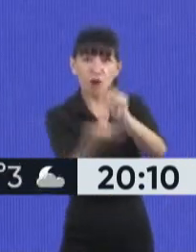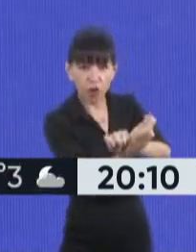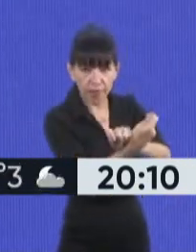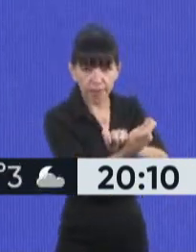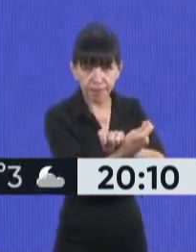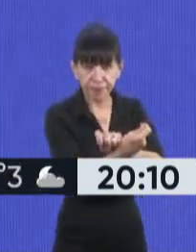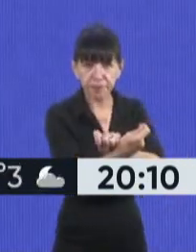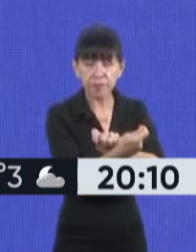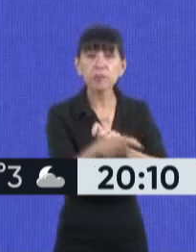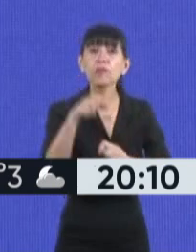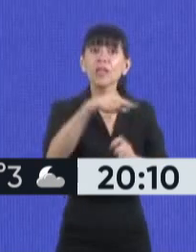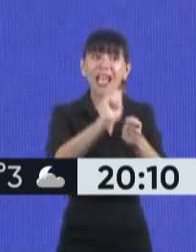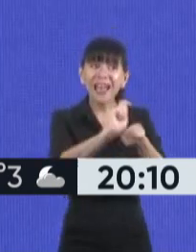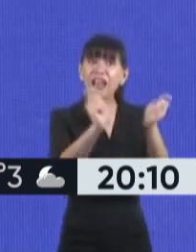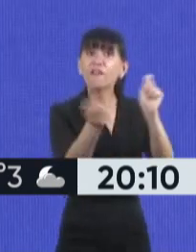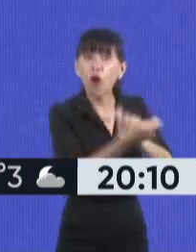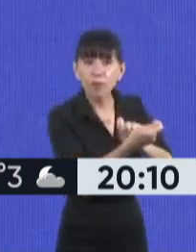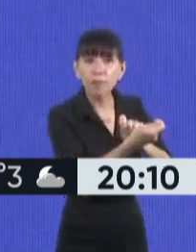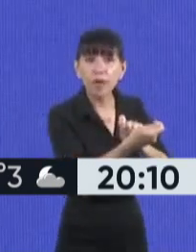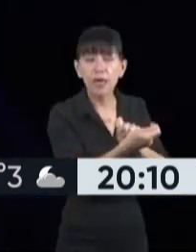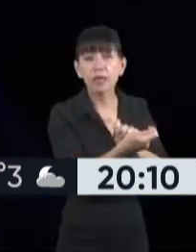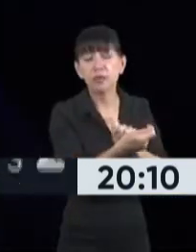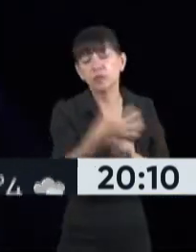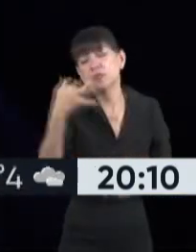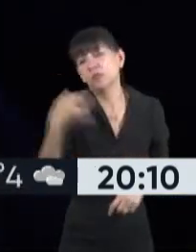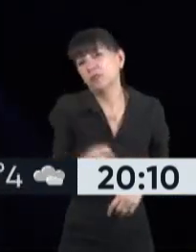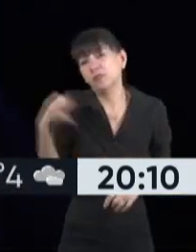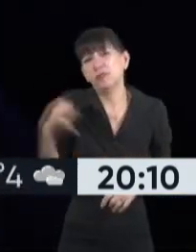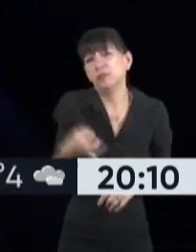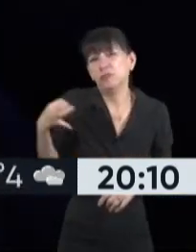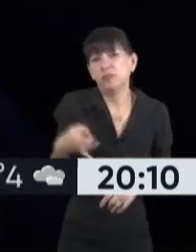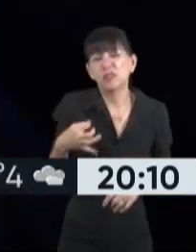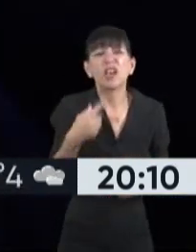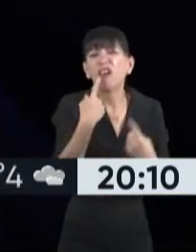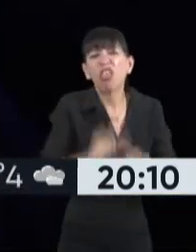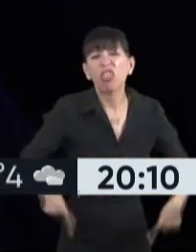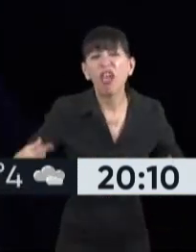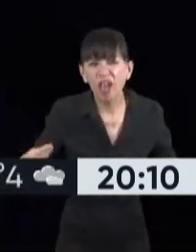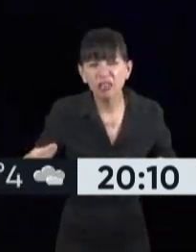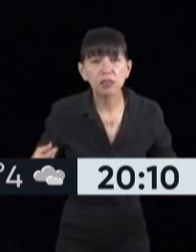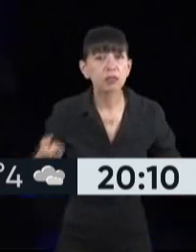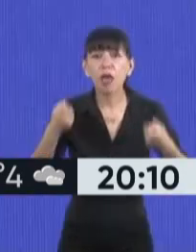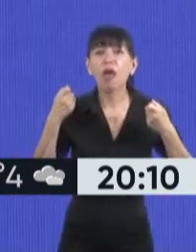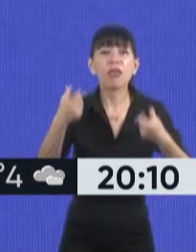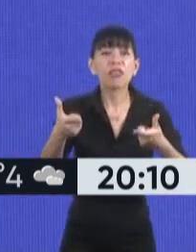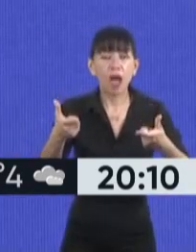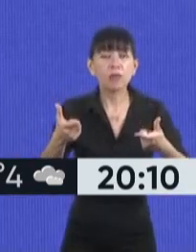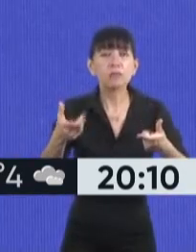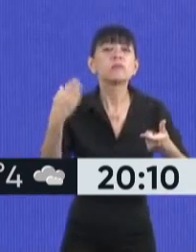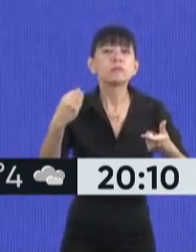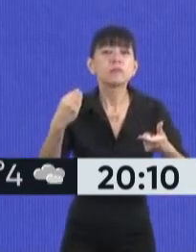En la reforma universitaria hicimos algo magistral, garantizamos la libertad de pensamiento con la libertad de